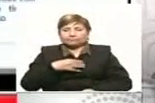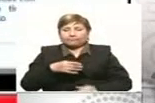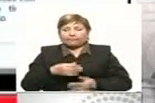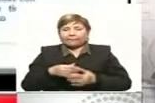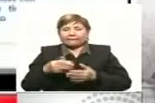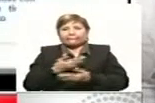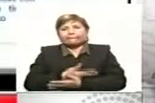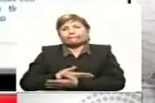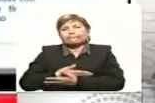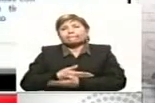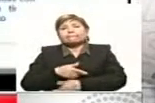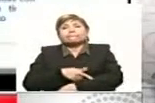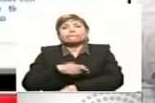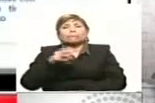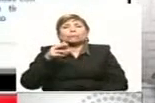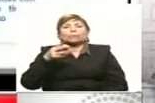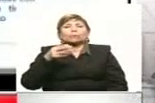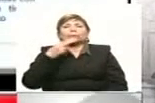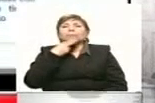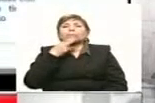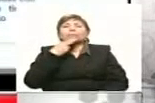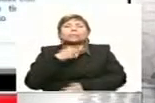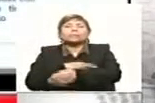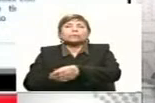que reciben tratamiento,